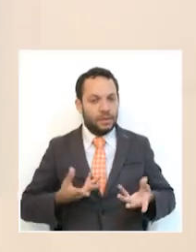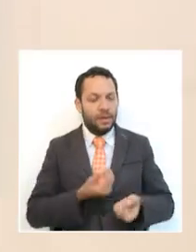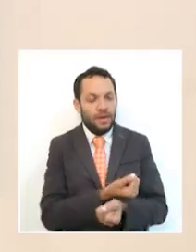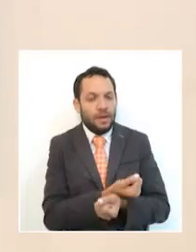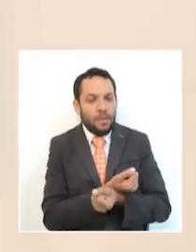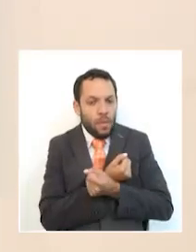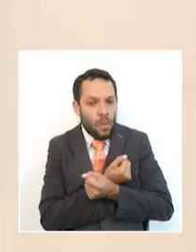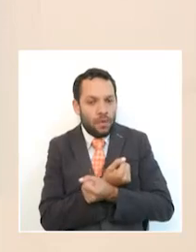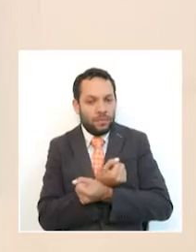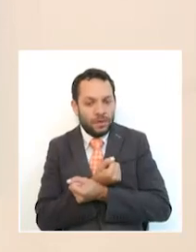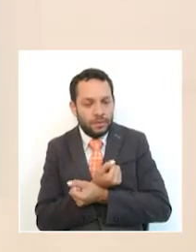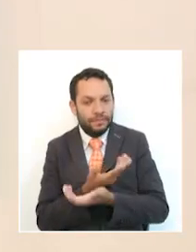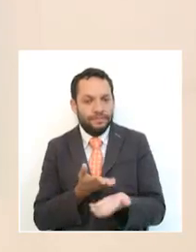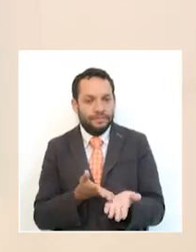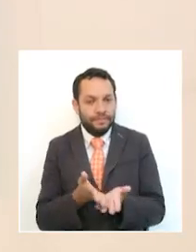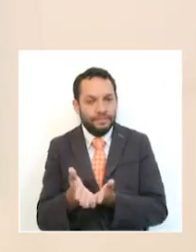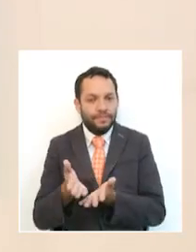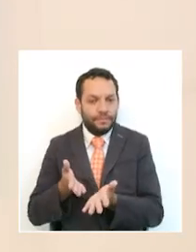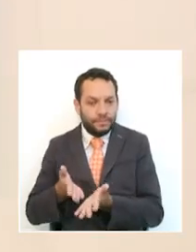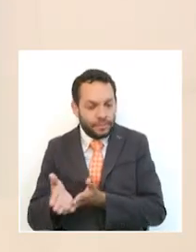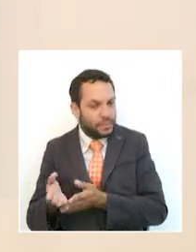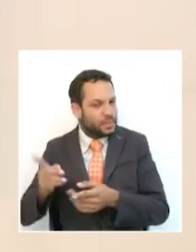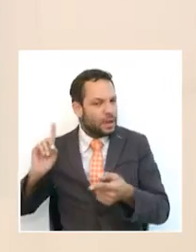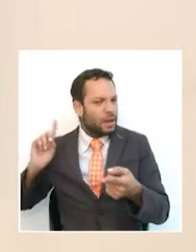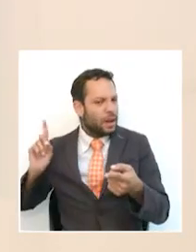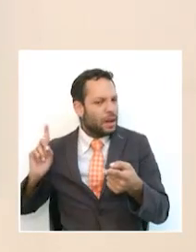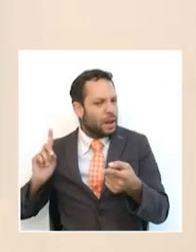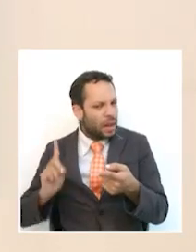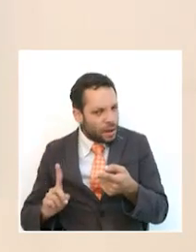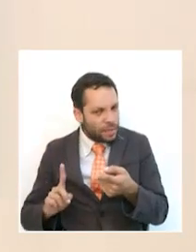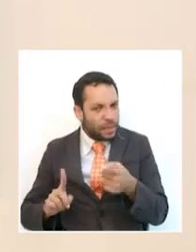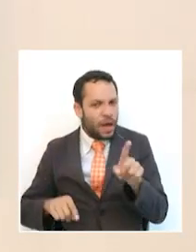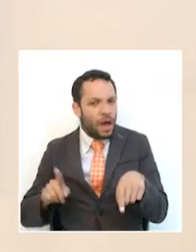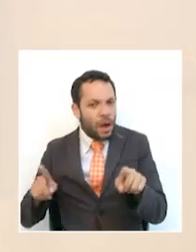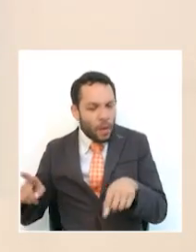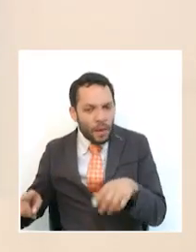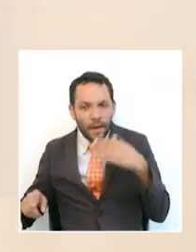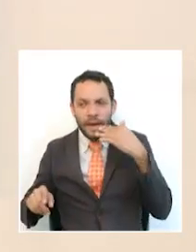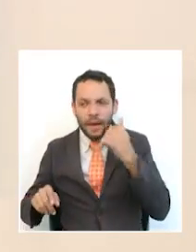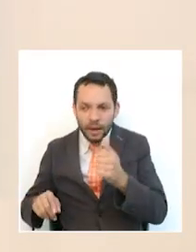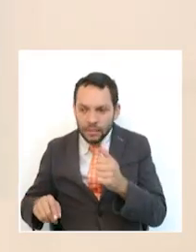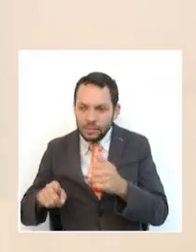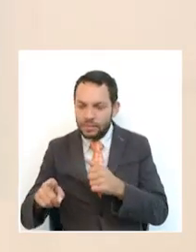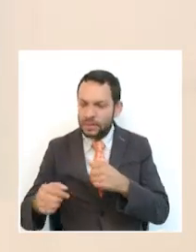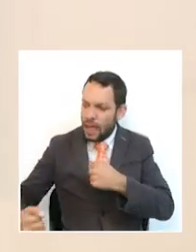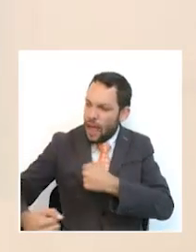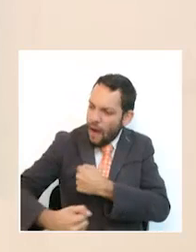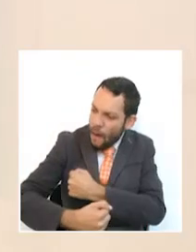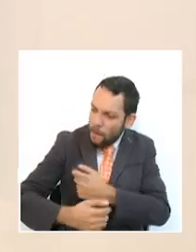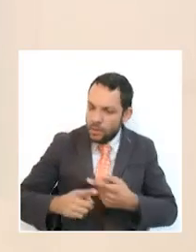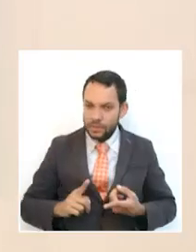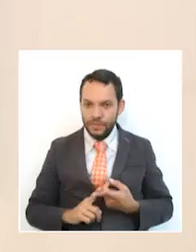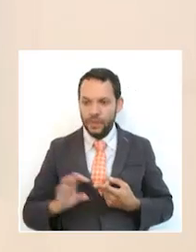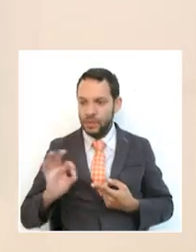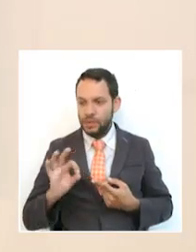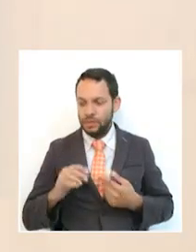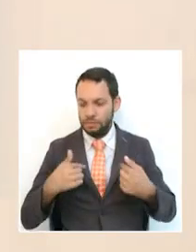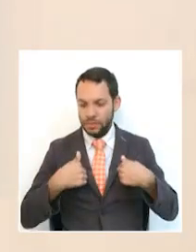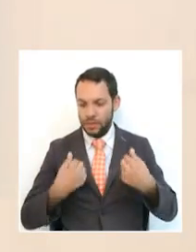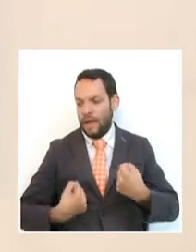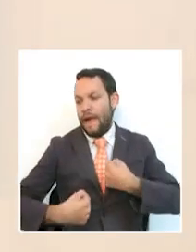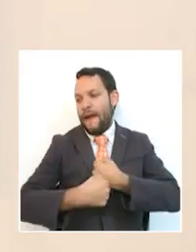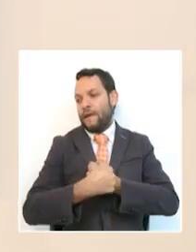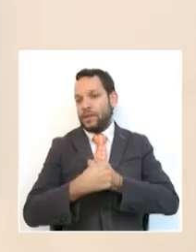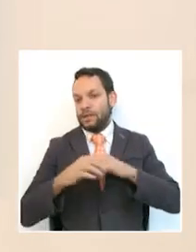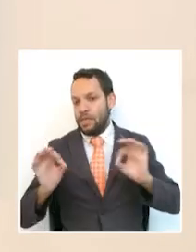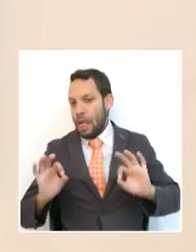tú lo decías esa hace cuanto alguna señora no ha abrazado o ha sido abrazada por sus